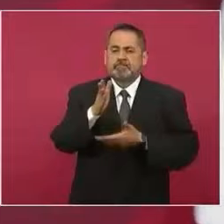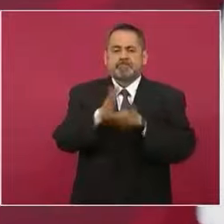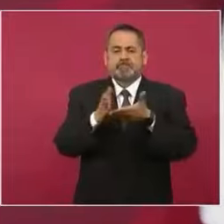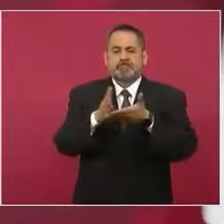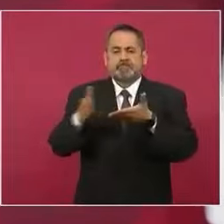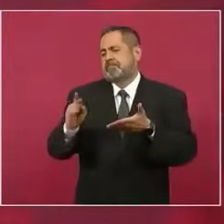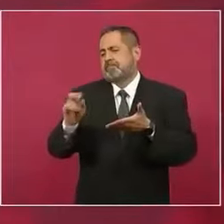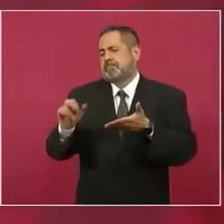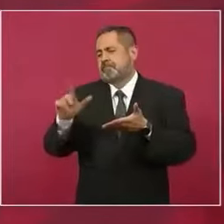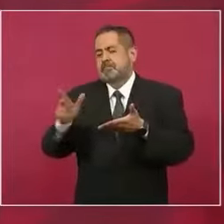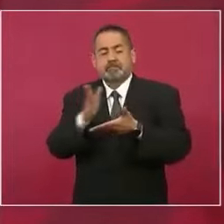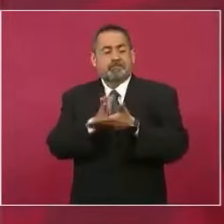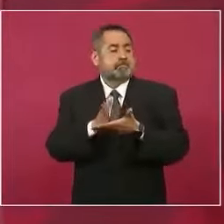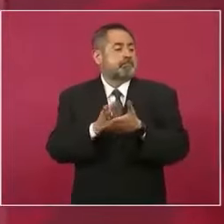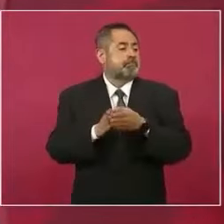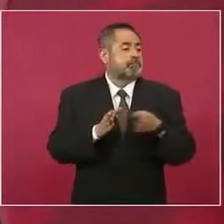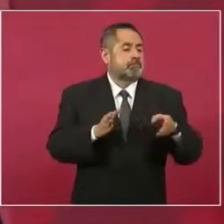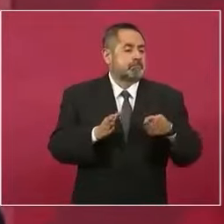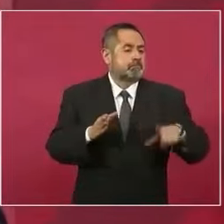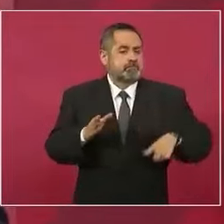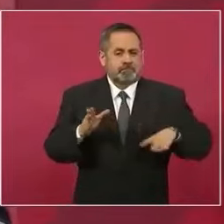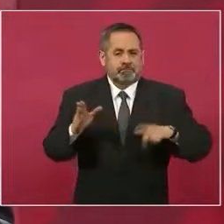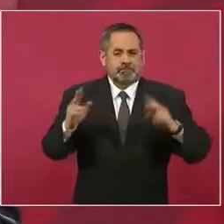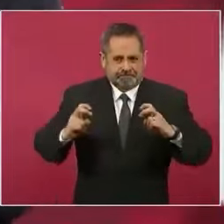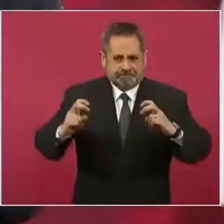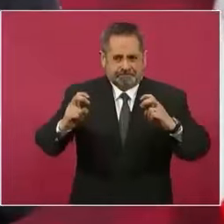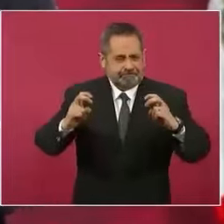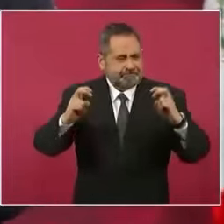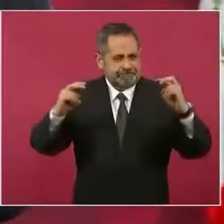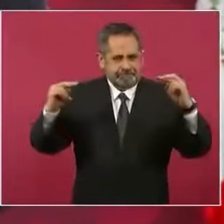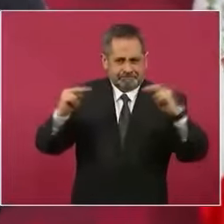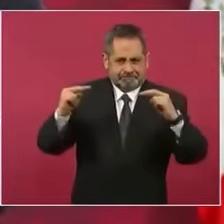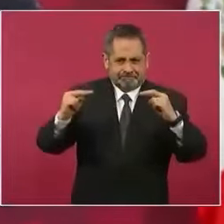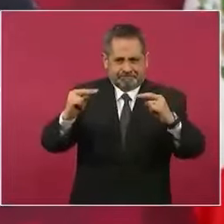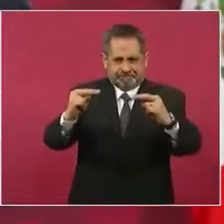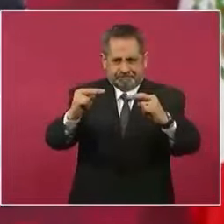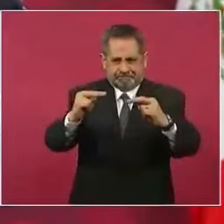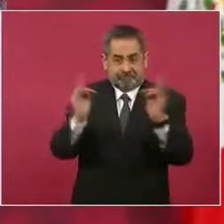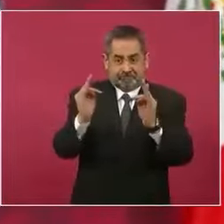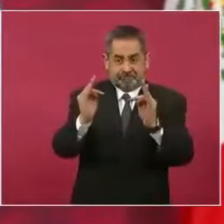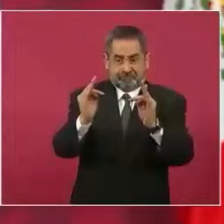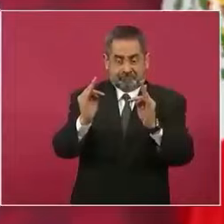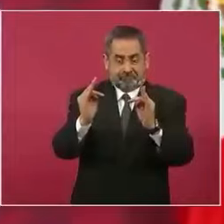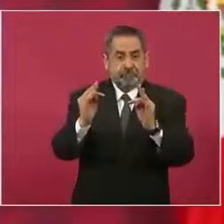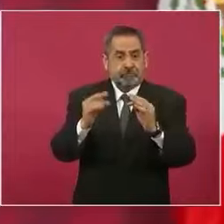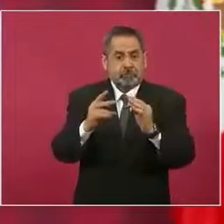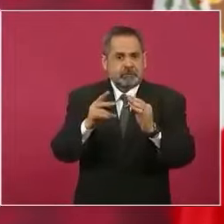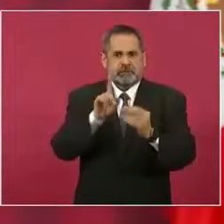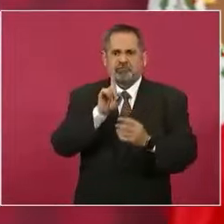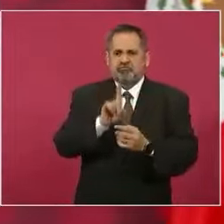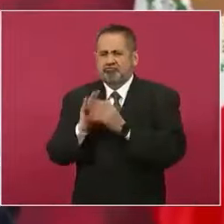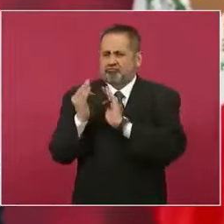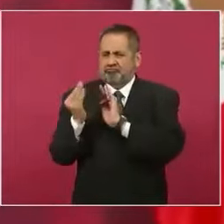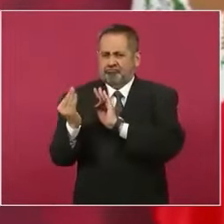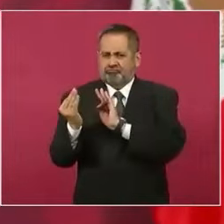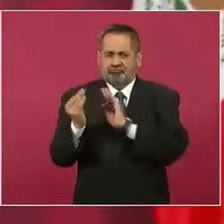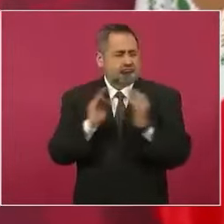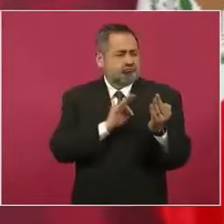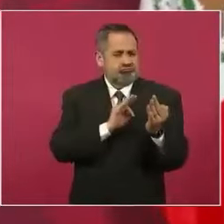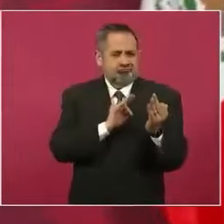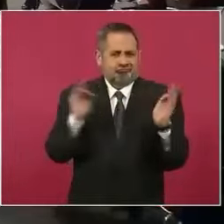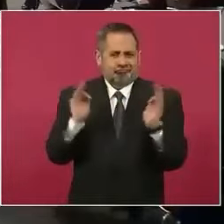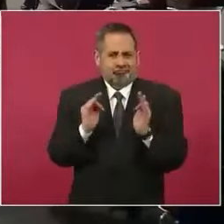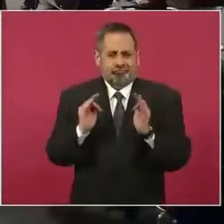laboristas y el partido del gobierno ahora, enfrente. Este es un ejercicio que hacen